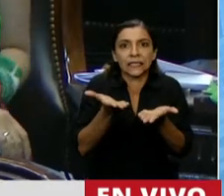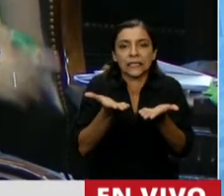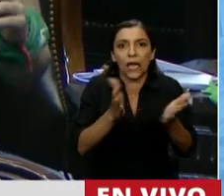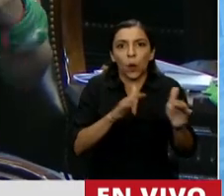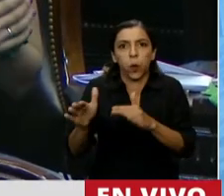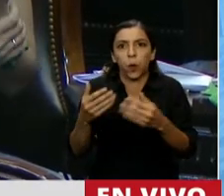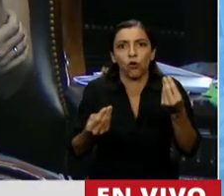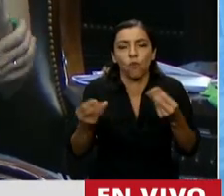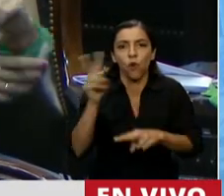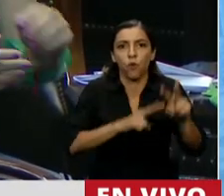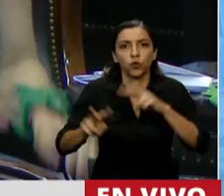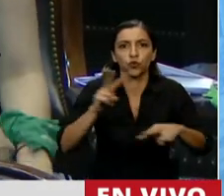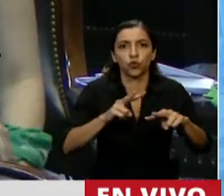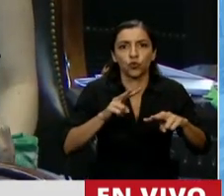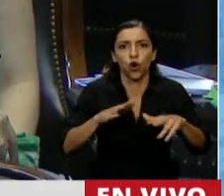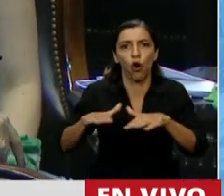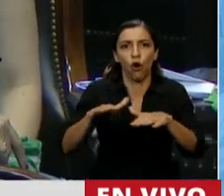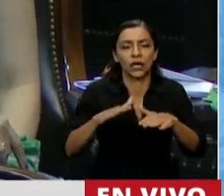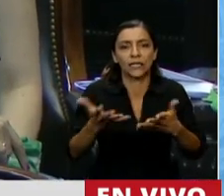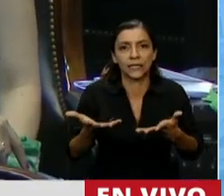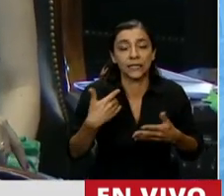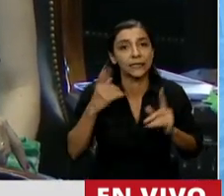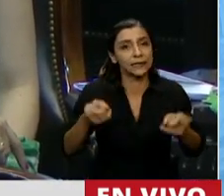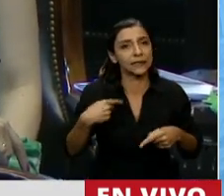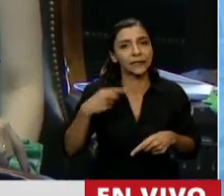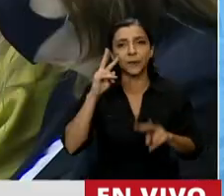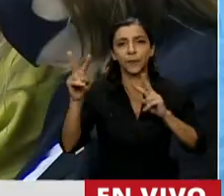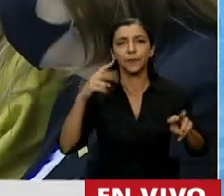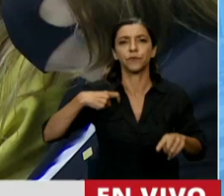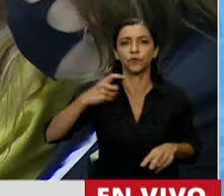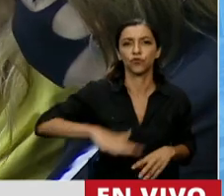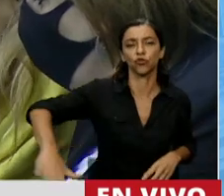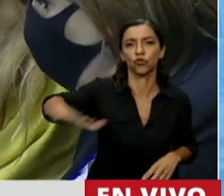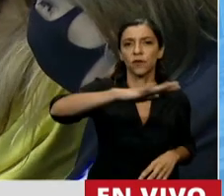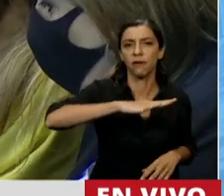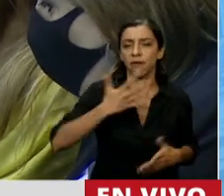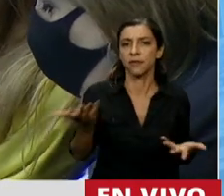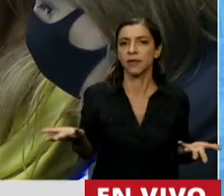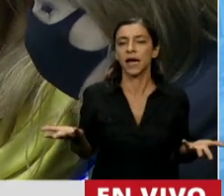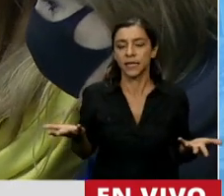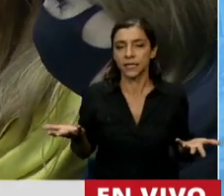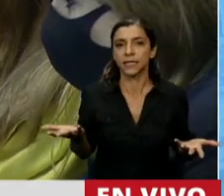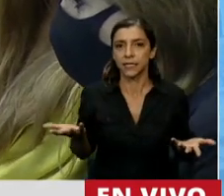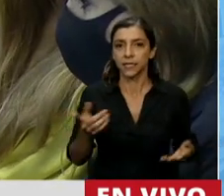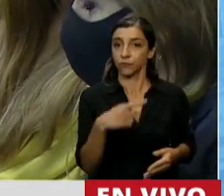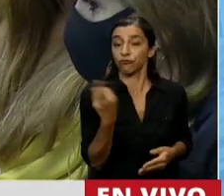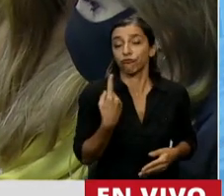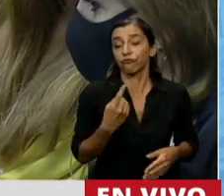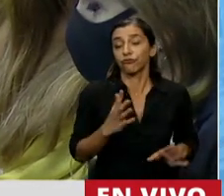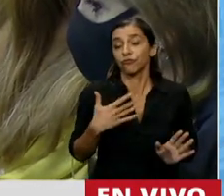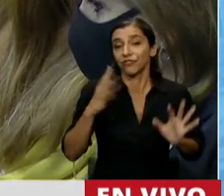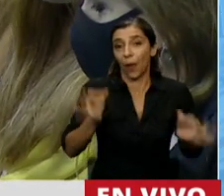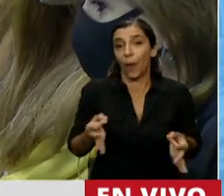derechos y cómo se proyecta en la sociedad, porque sabemos que somos en función del